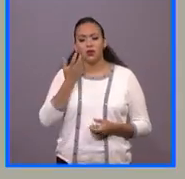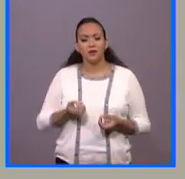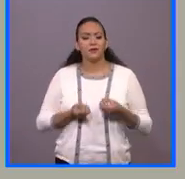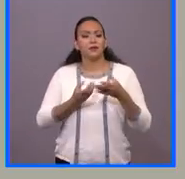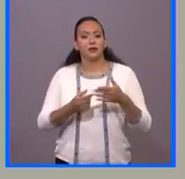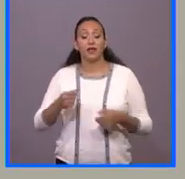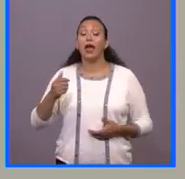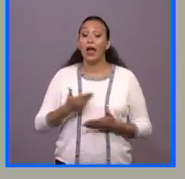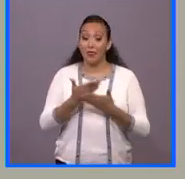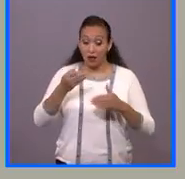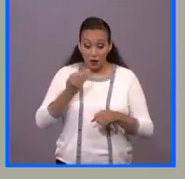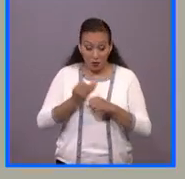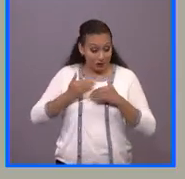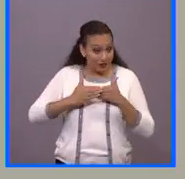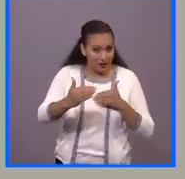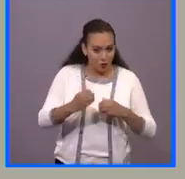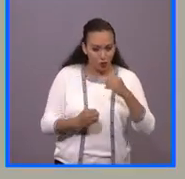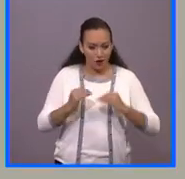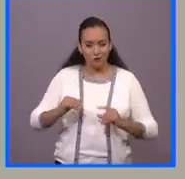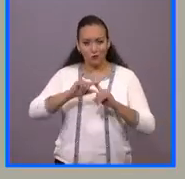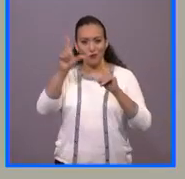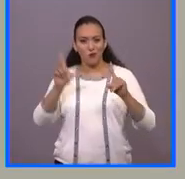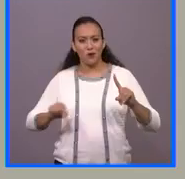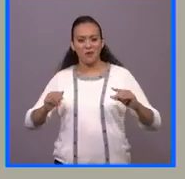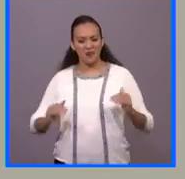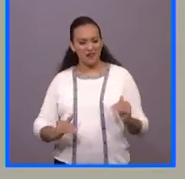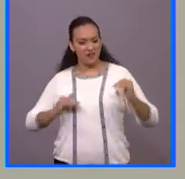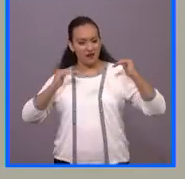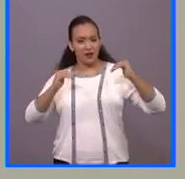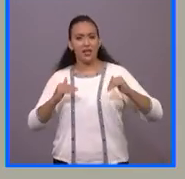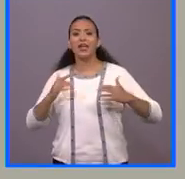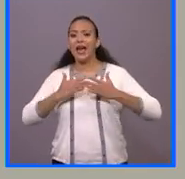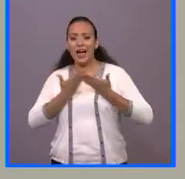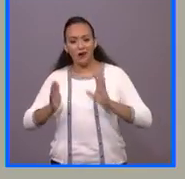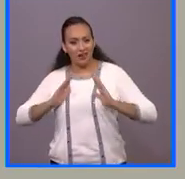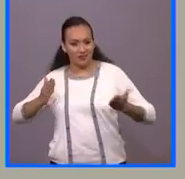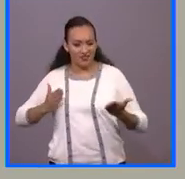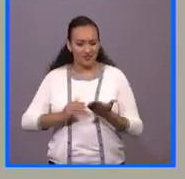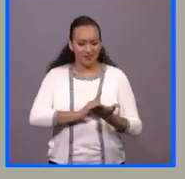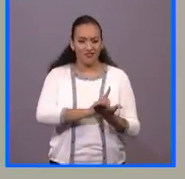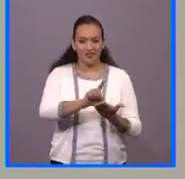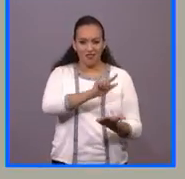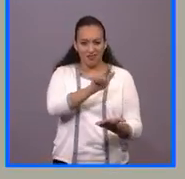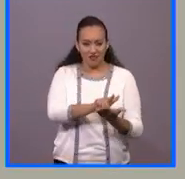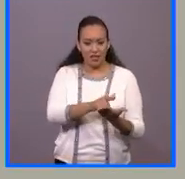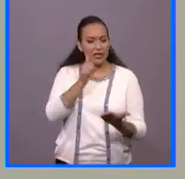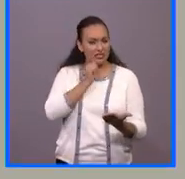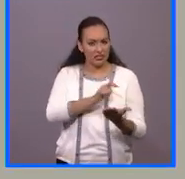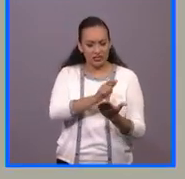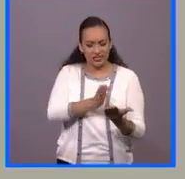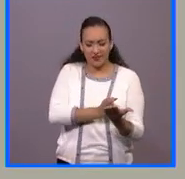una Suprema Corte de Justicia guiada por los principios del Estado de Derecho, del pluralismo